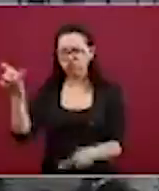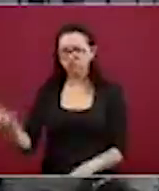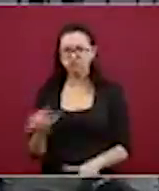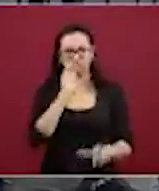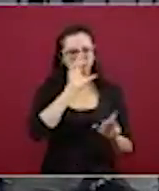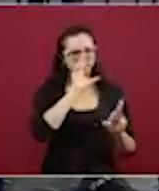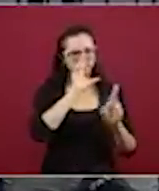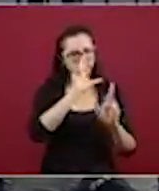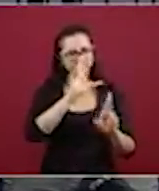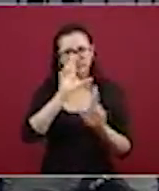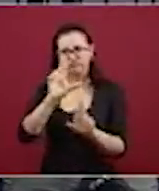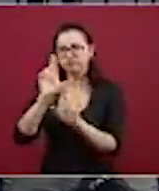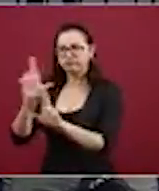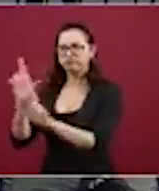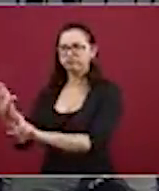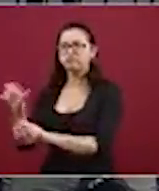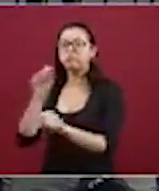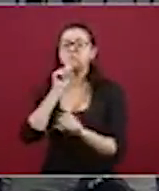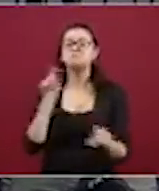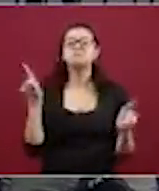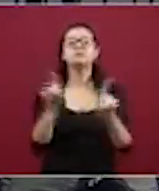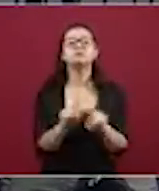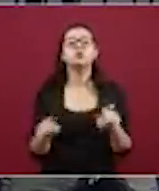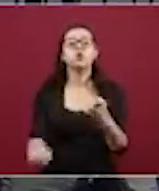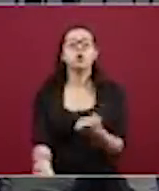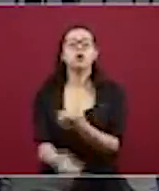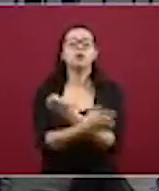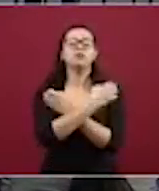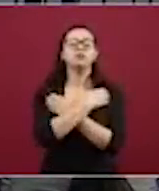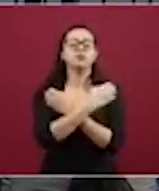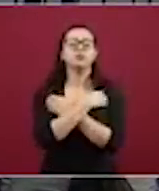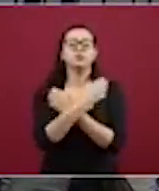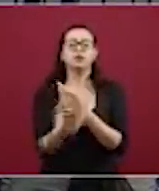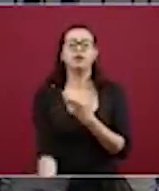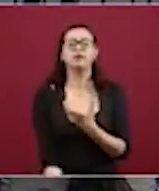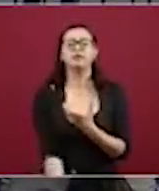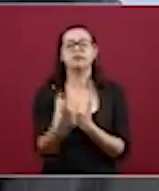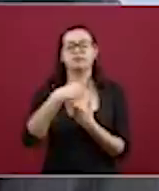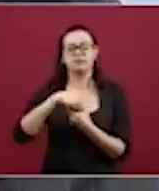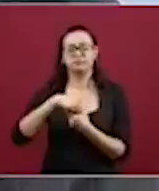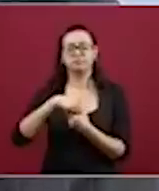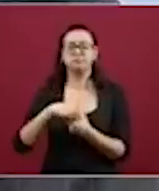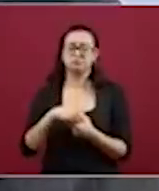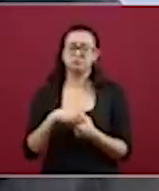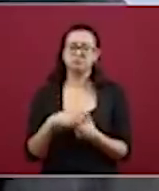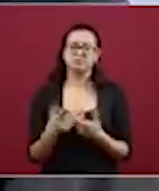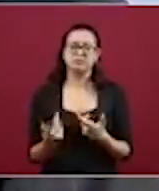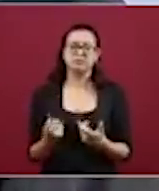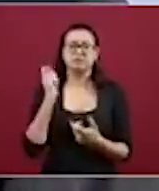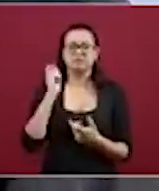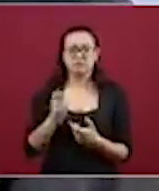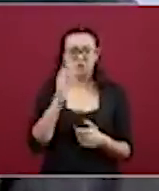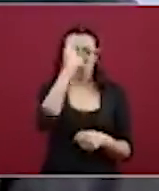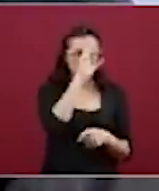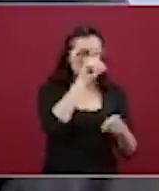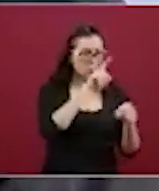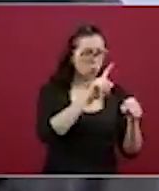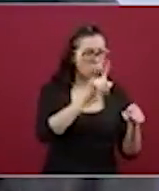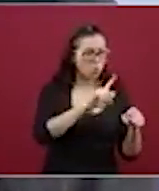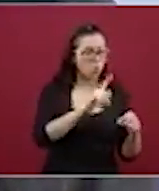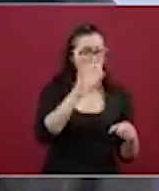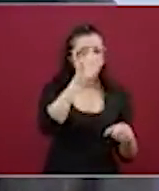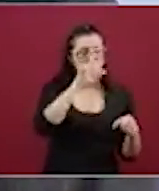Es una educación inclusiva, este es otro de los principios que se agregan, intercultural